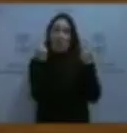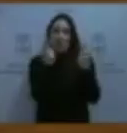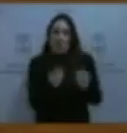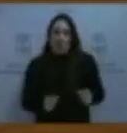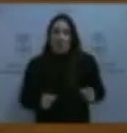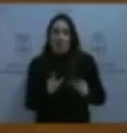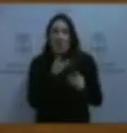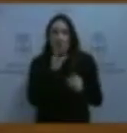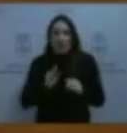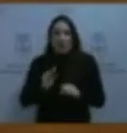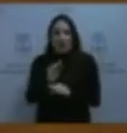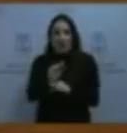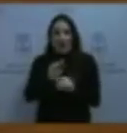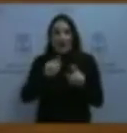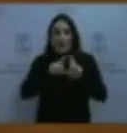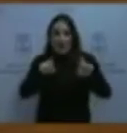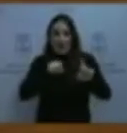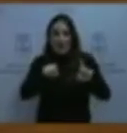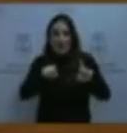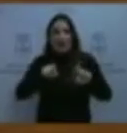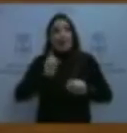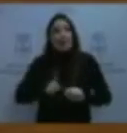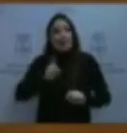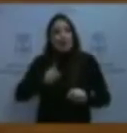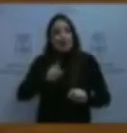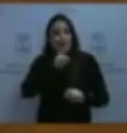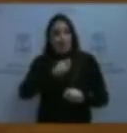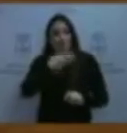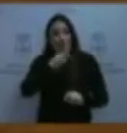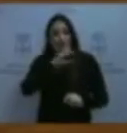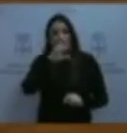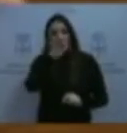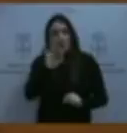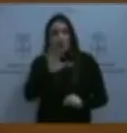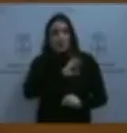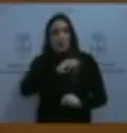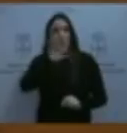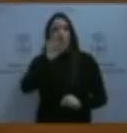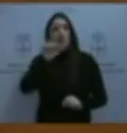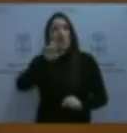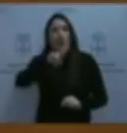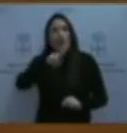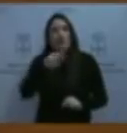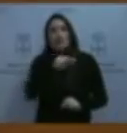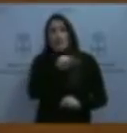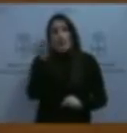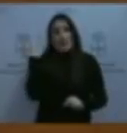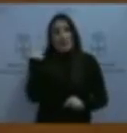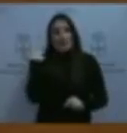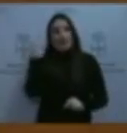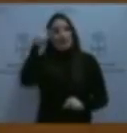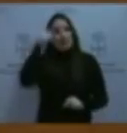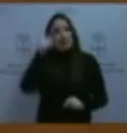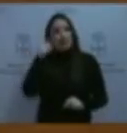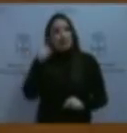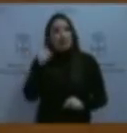entidad. El director de la Fundación Barredo, el señor José Benito Solar, manifestaba la semana pasada en sede parlamentaria, recordemos el requerimiento